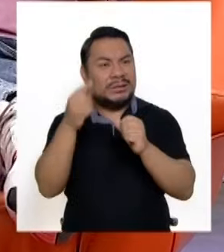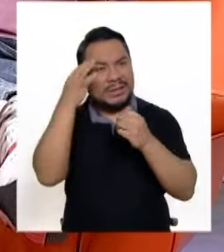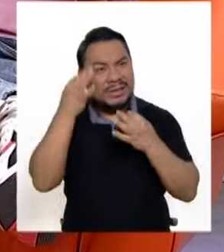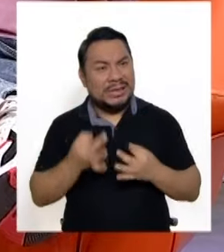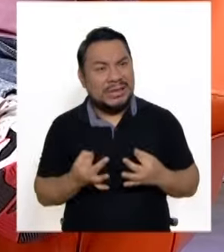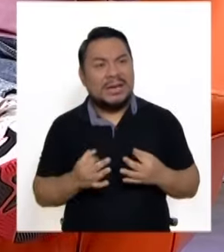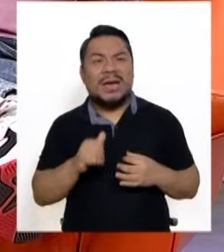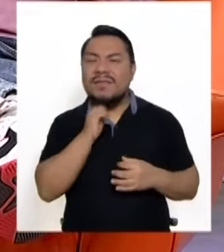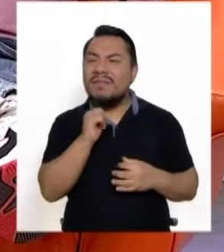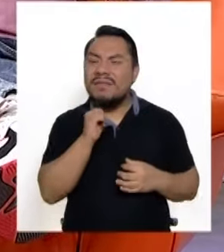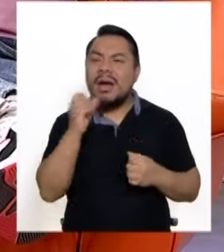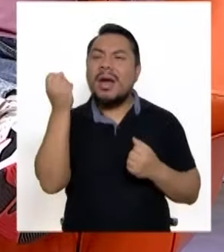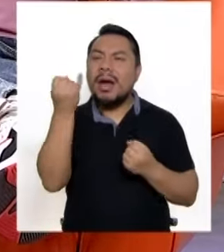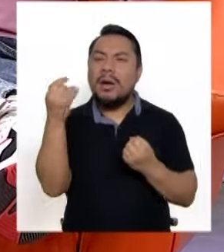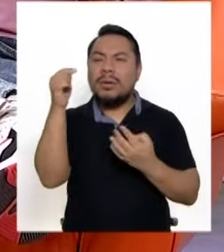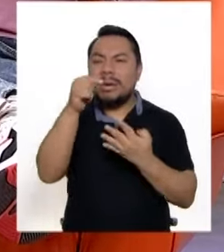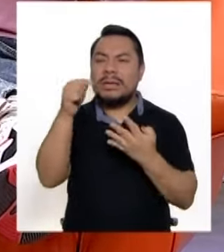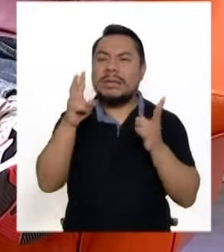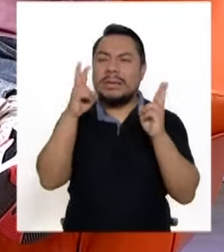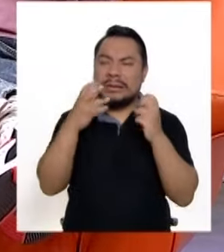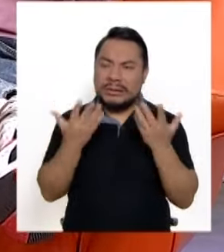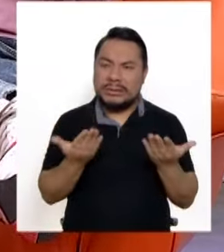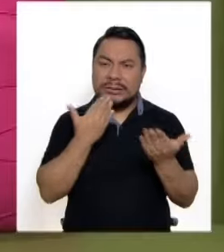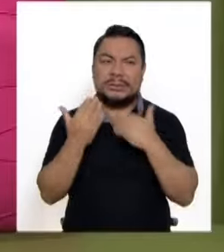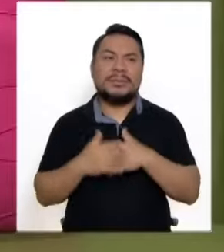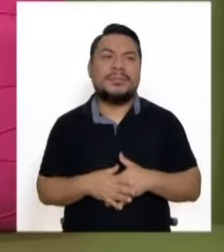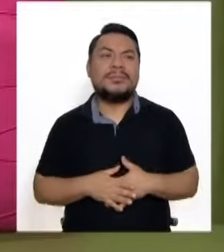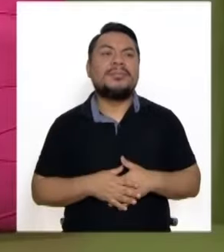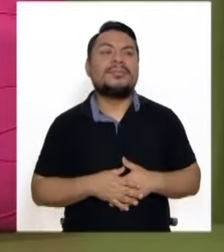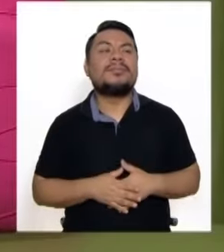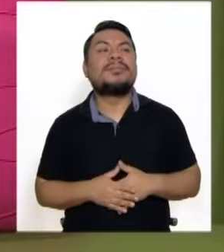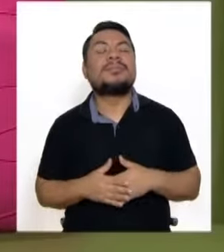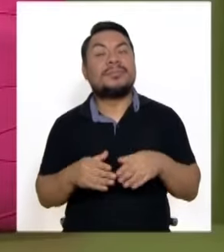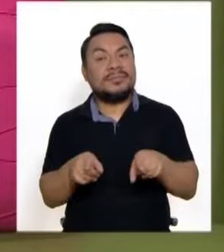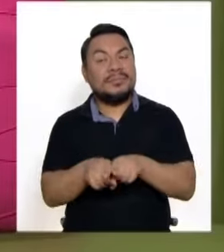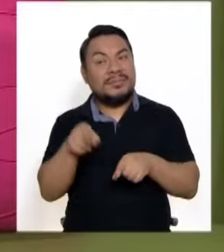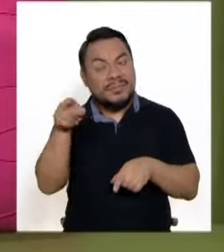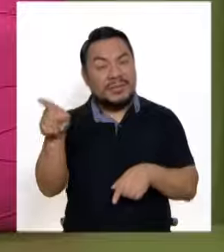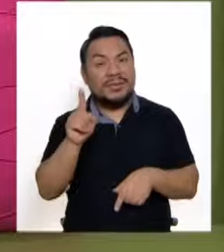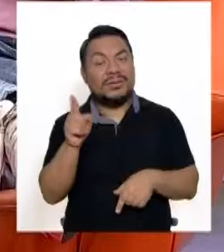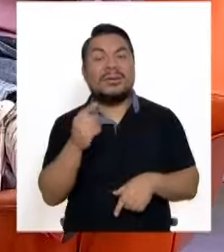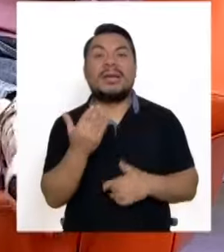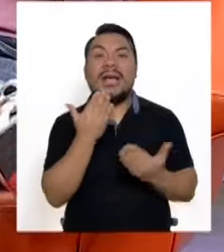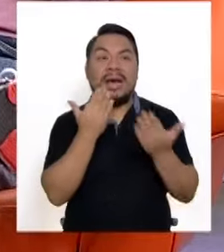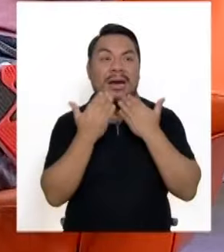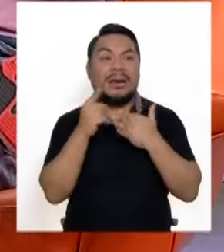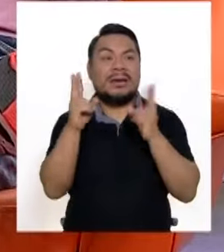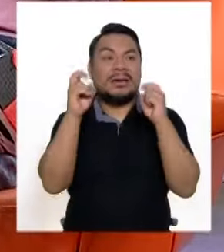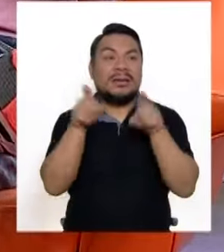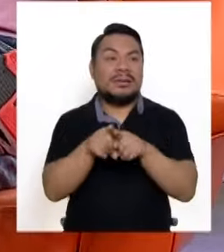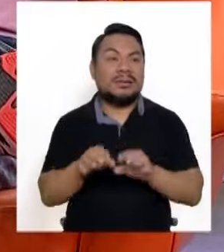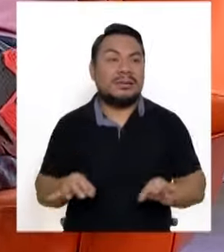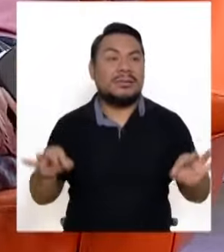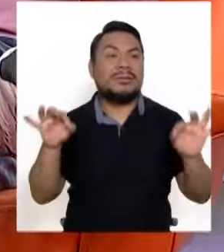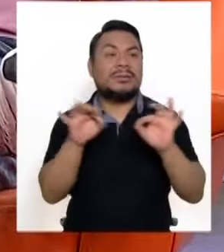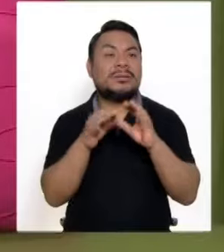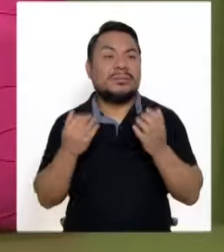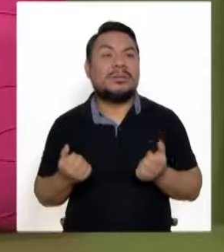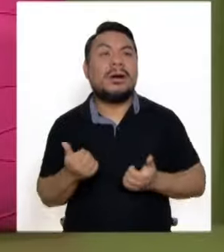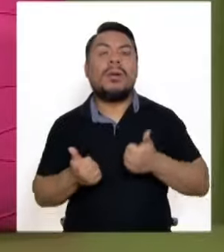quedado todavía algunos... Y hacer con el marido, doctor. Y sobre todo que no tocamos ese tema muy importante. El